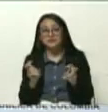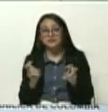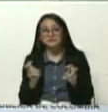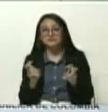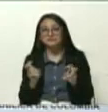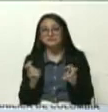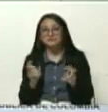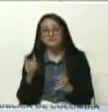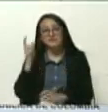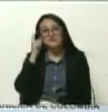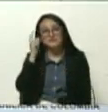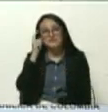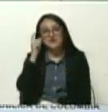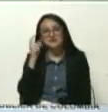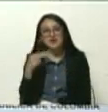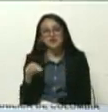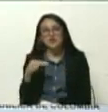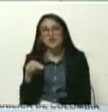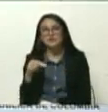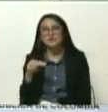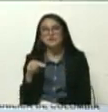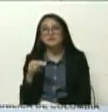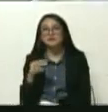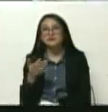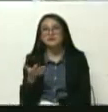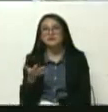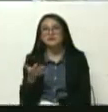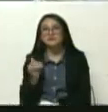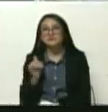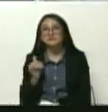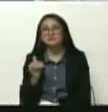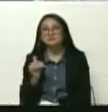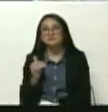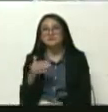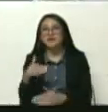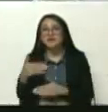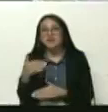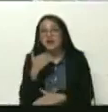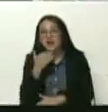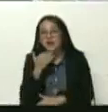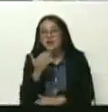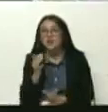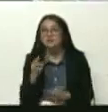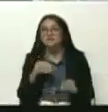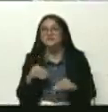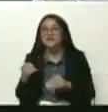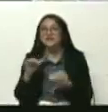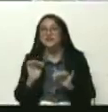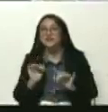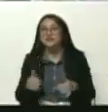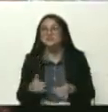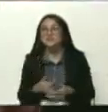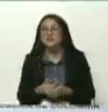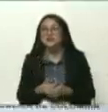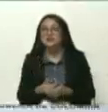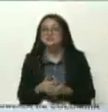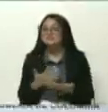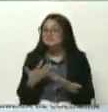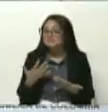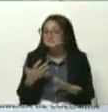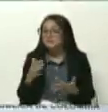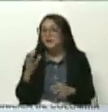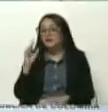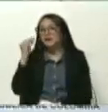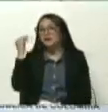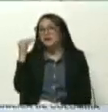La fecha de noviembre, si tienen, si se puede adelantar algo, y la sede donde tenemos un estimado y una